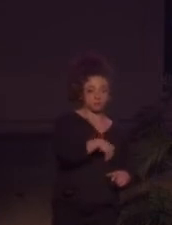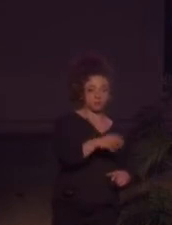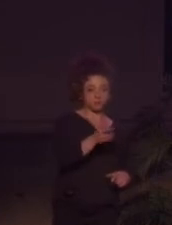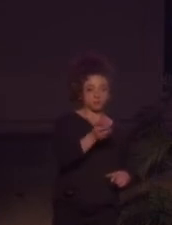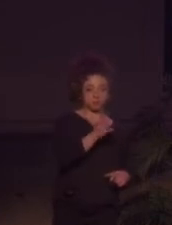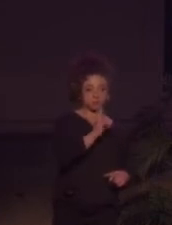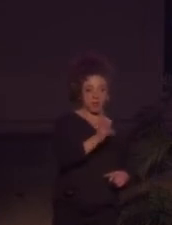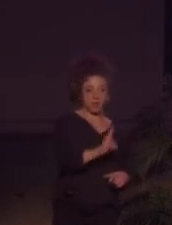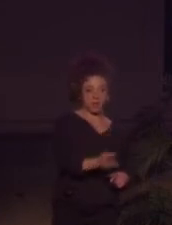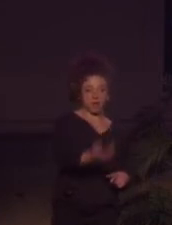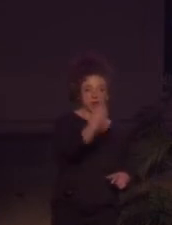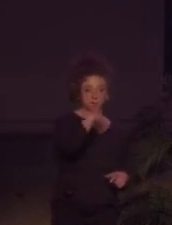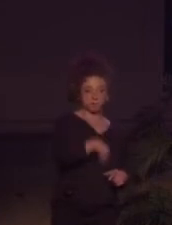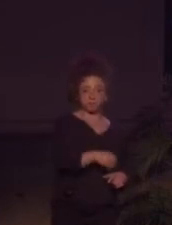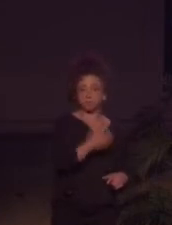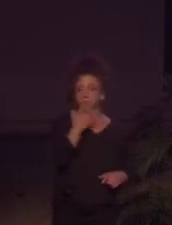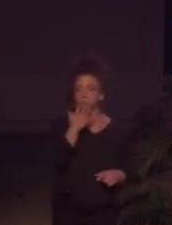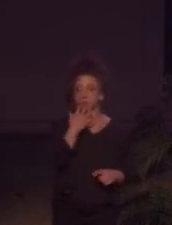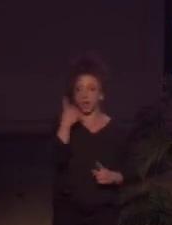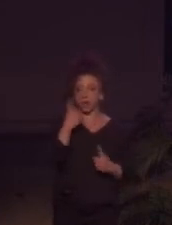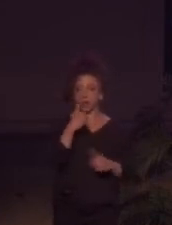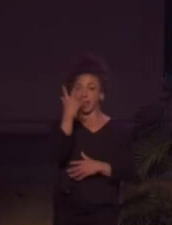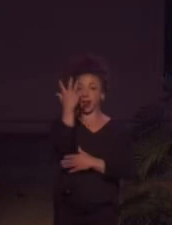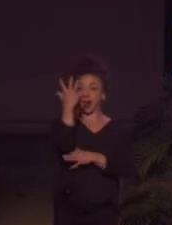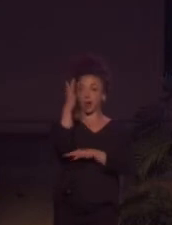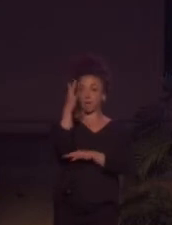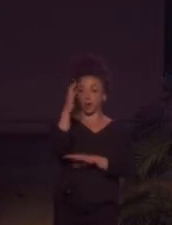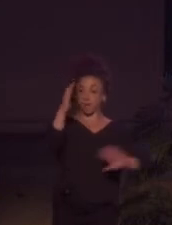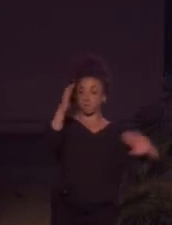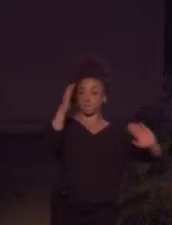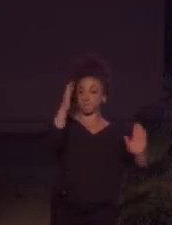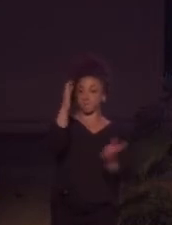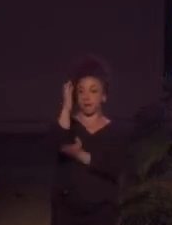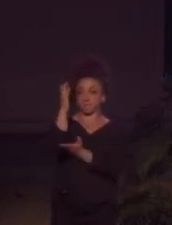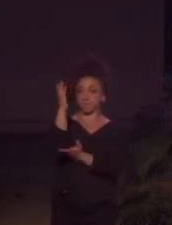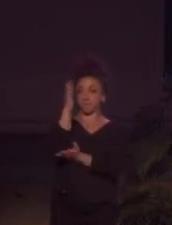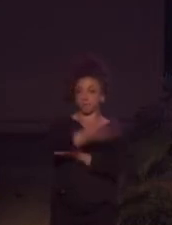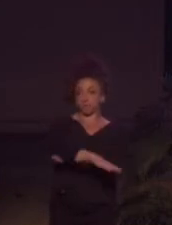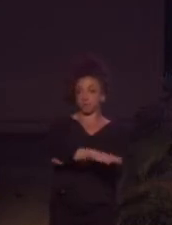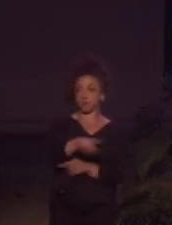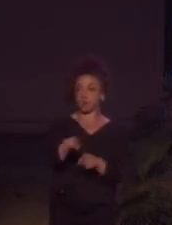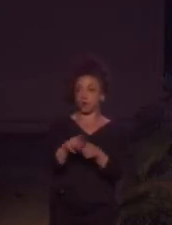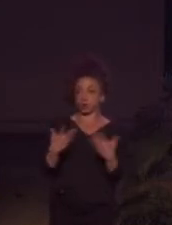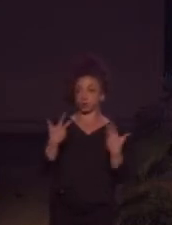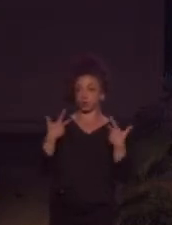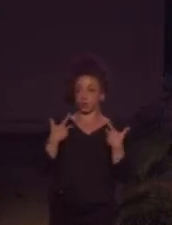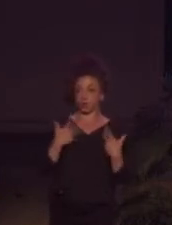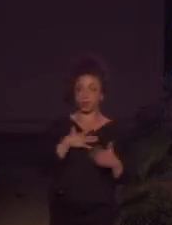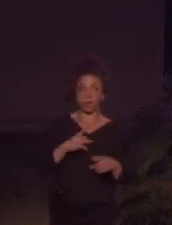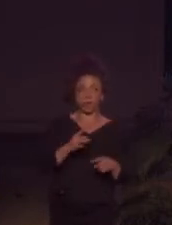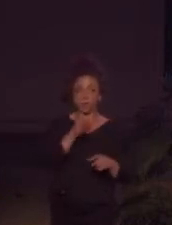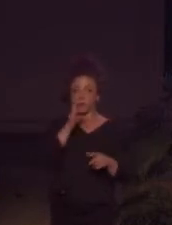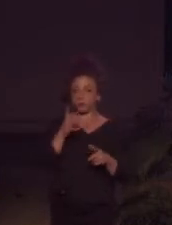a veces cuando se cortan determinados árboles, pues puedes sufrir.